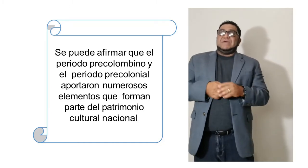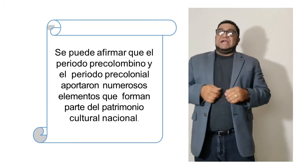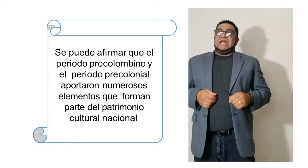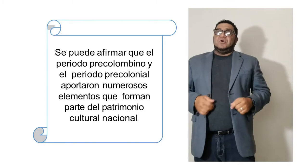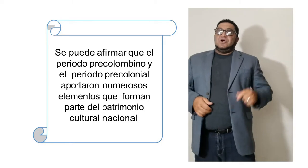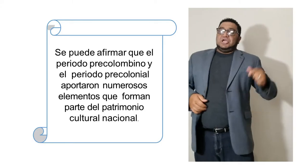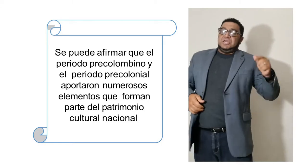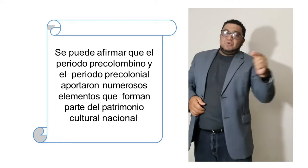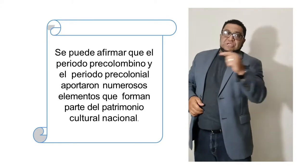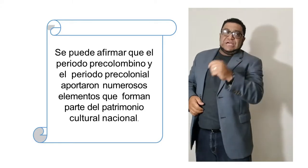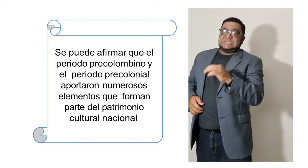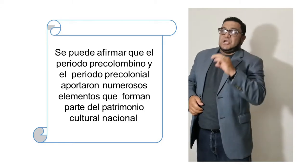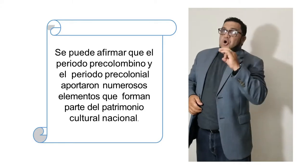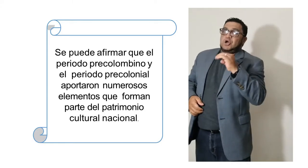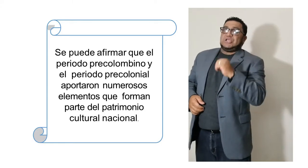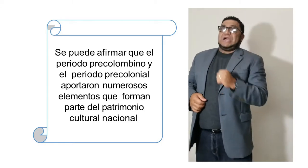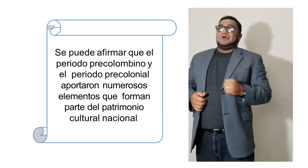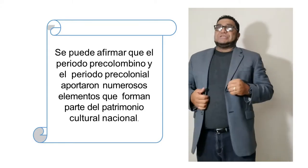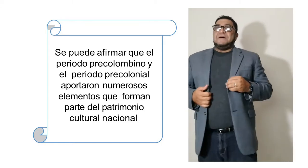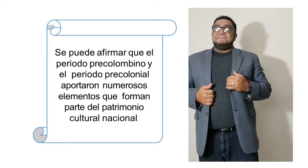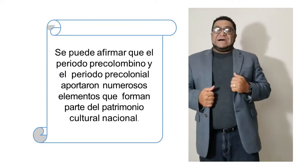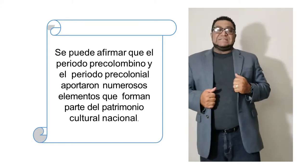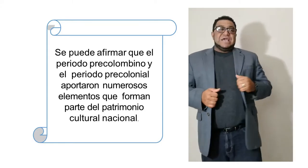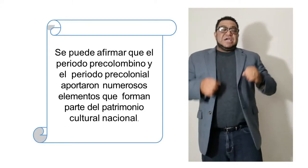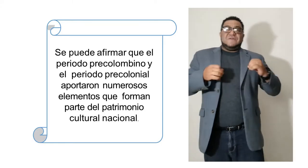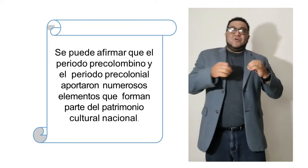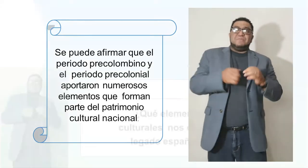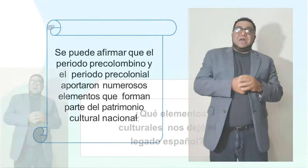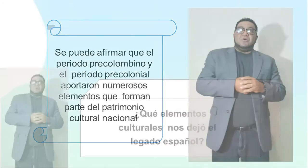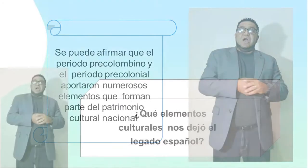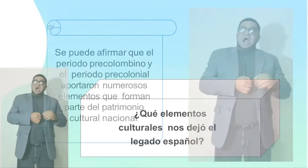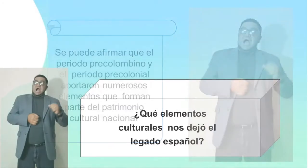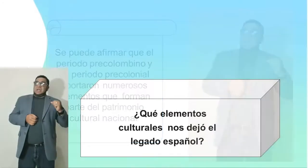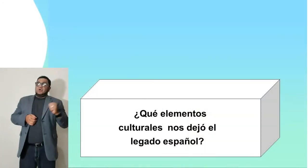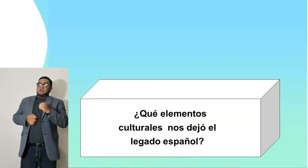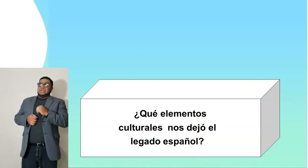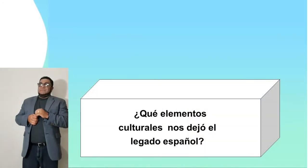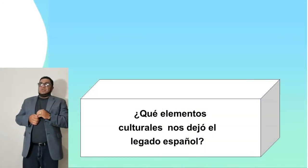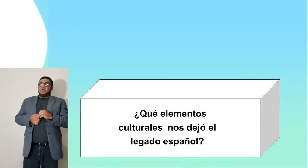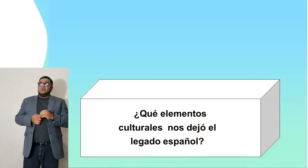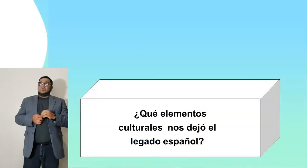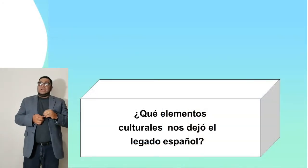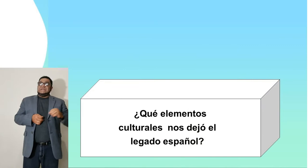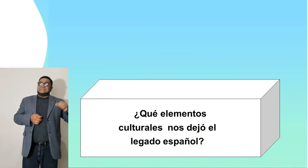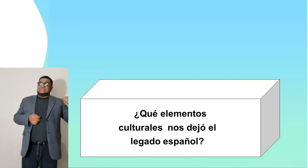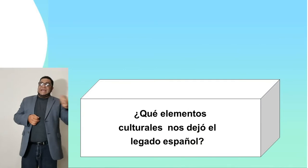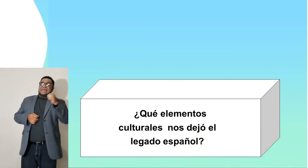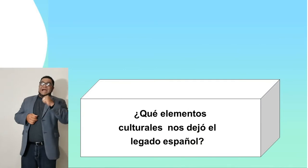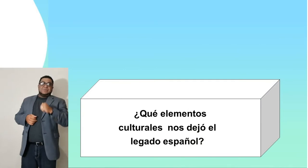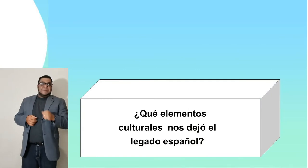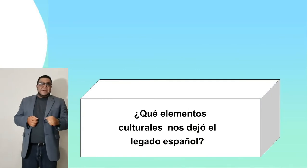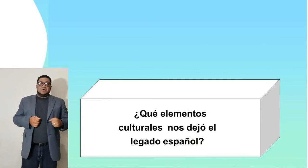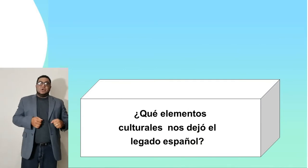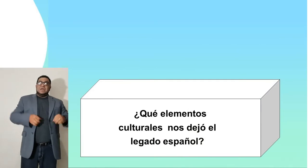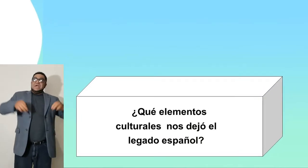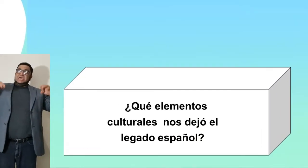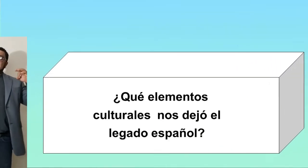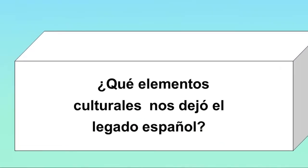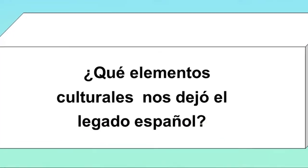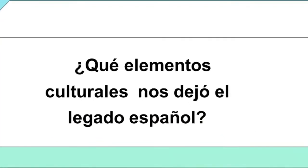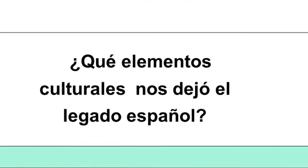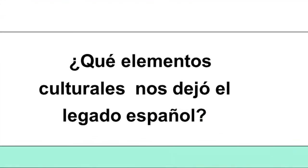latinoamericano y muchas otras cosas más que formaron algunos elementos culturales de legado español